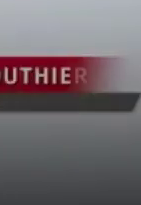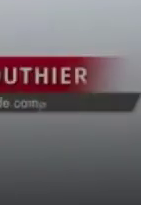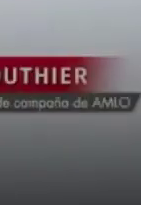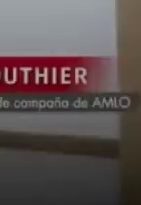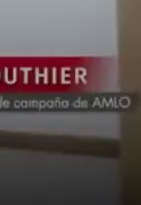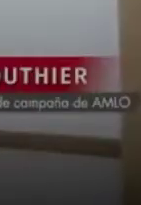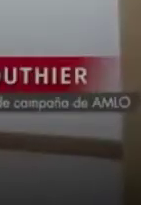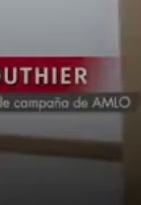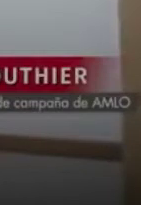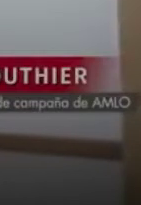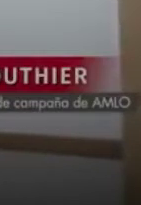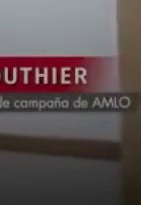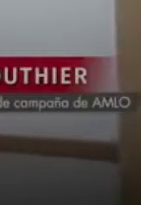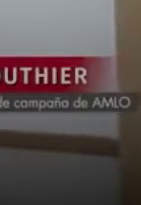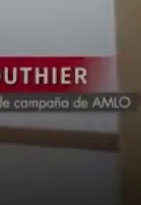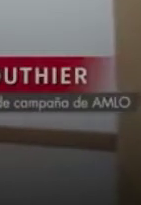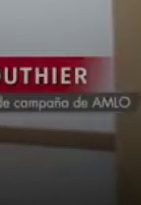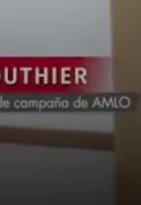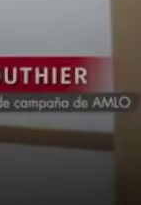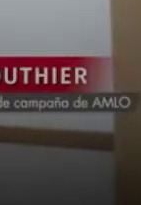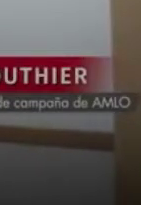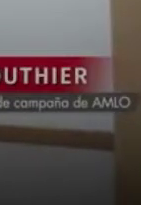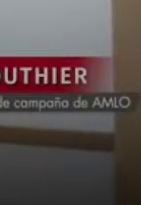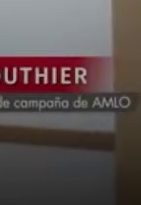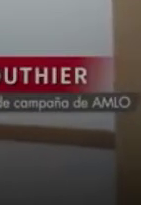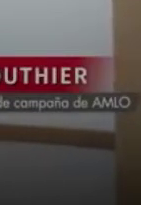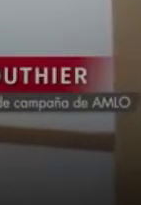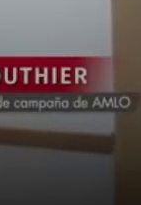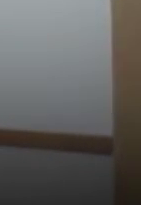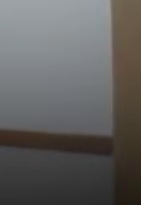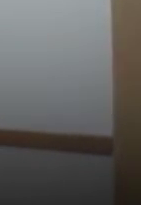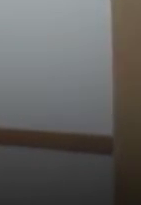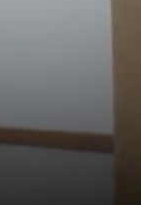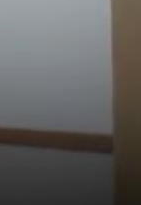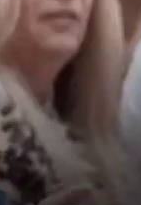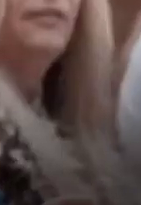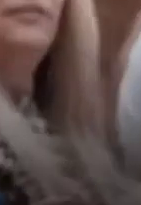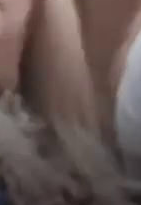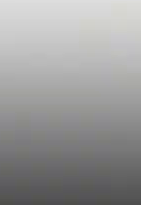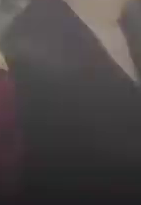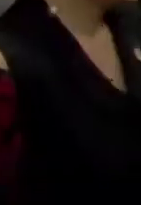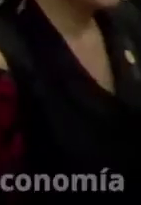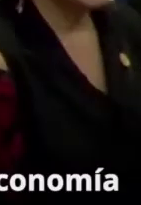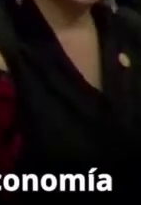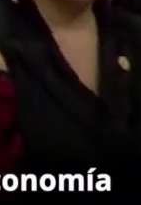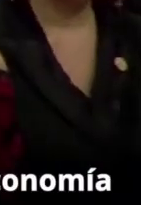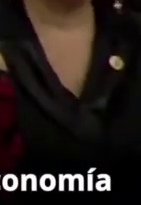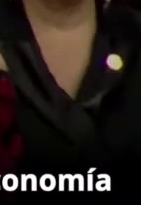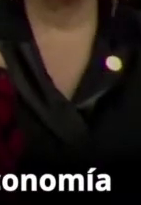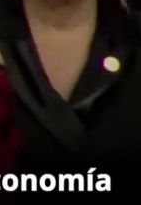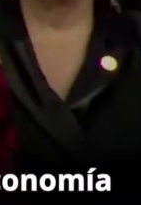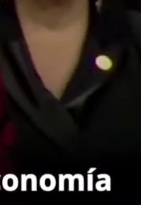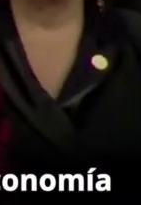Soy la primera coordinadora de campaña por muchísimos, muchísimos años en este país.